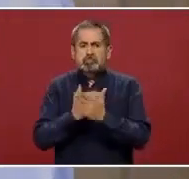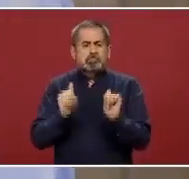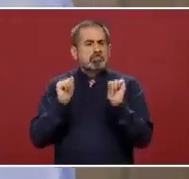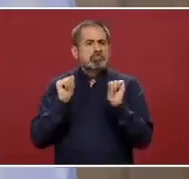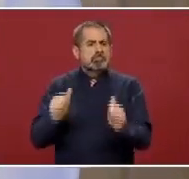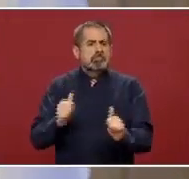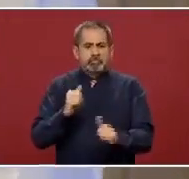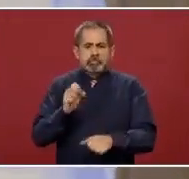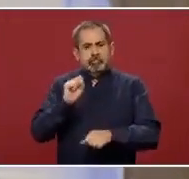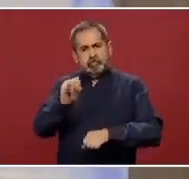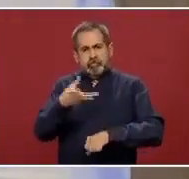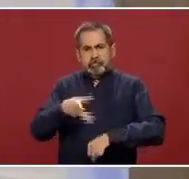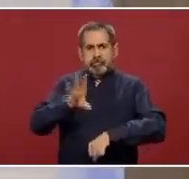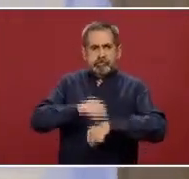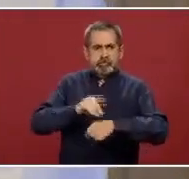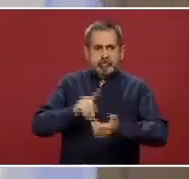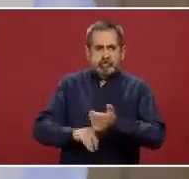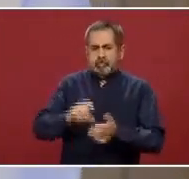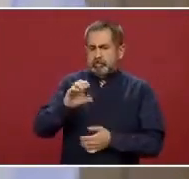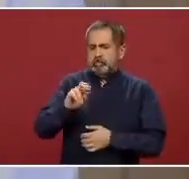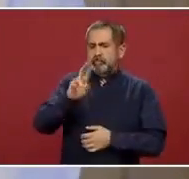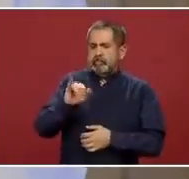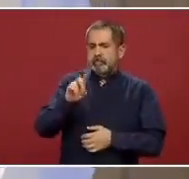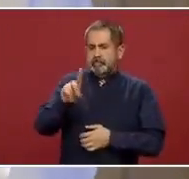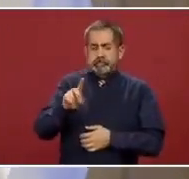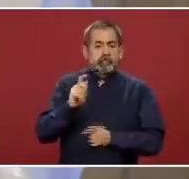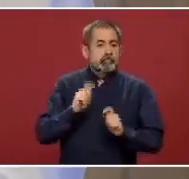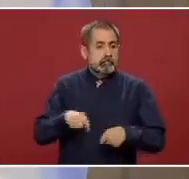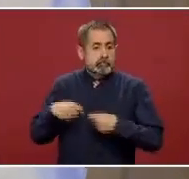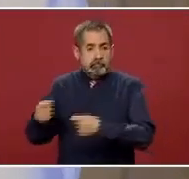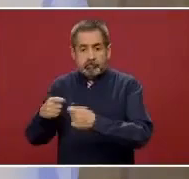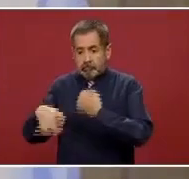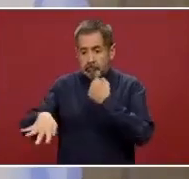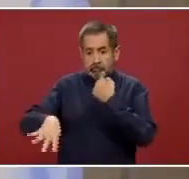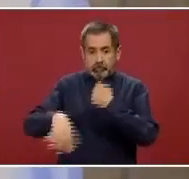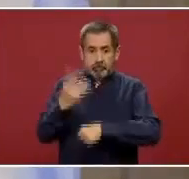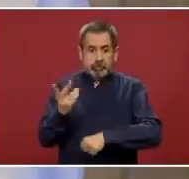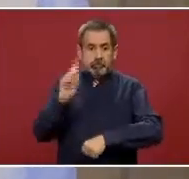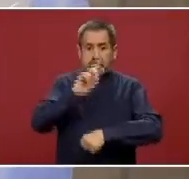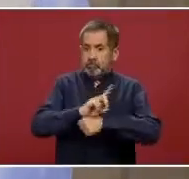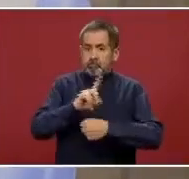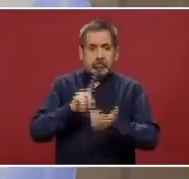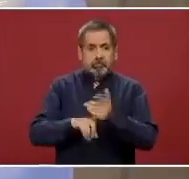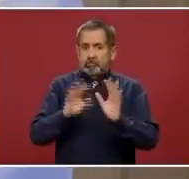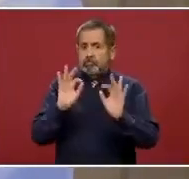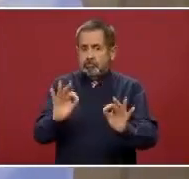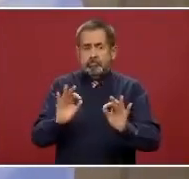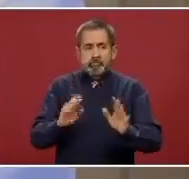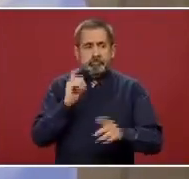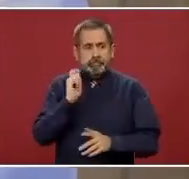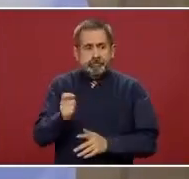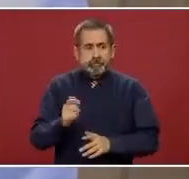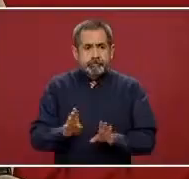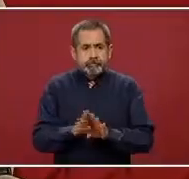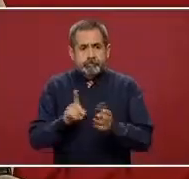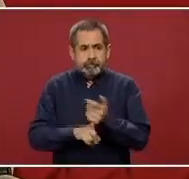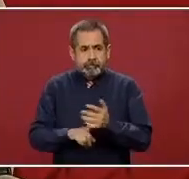del permiso COVID, que son 14 días. Hay que tomar en cuenta que son en